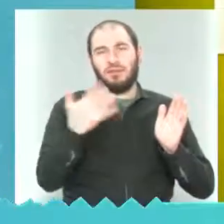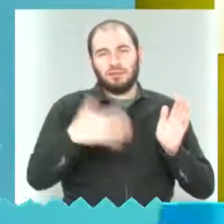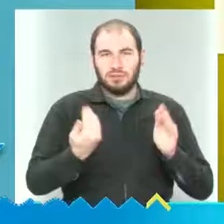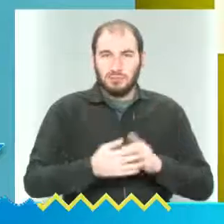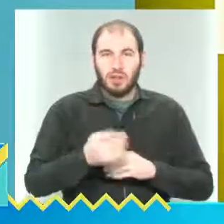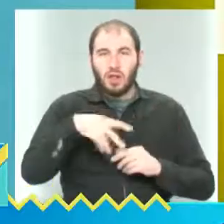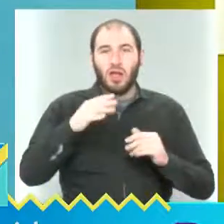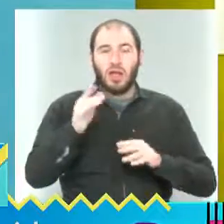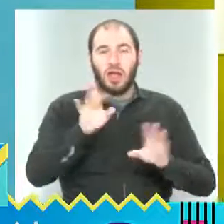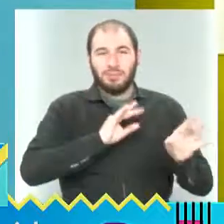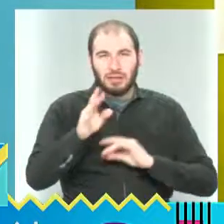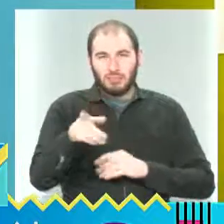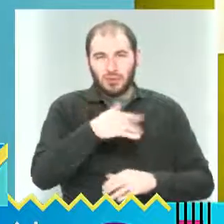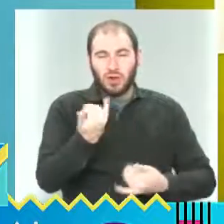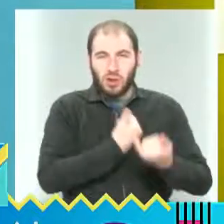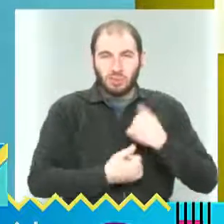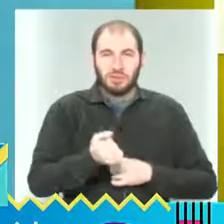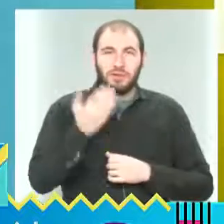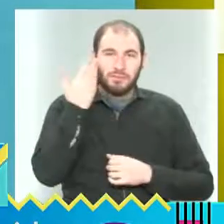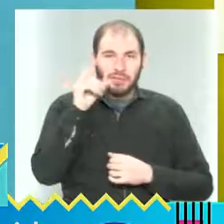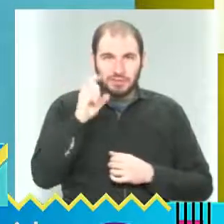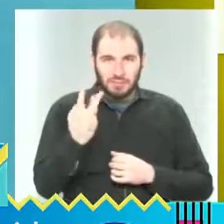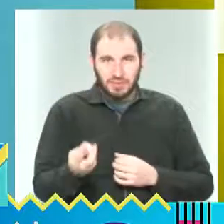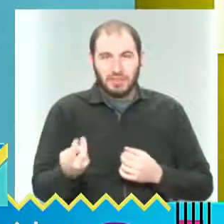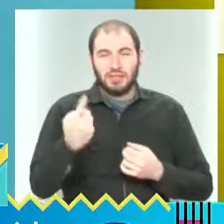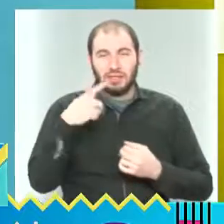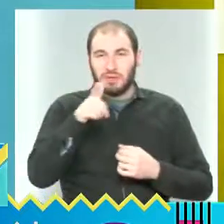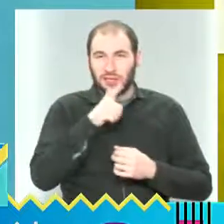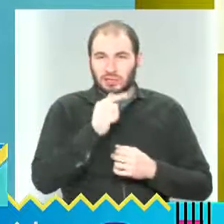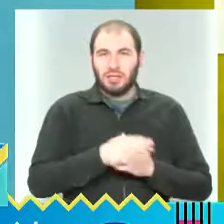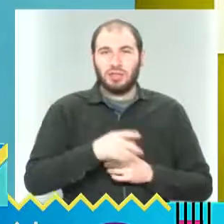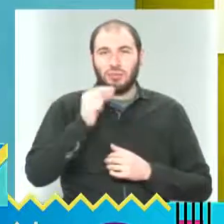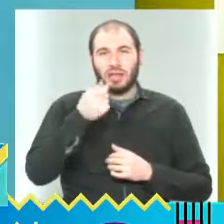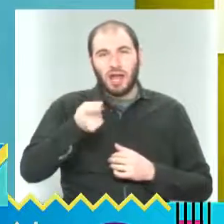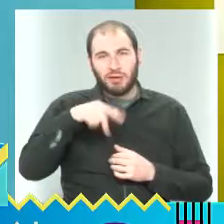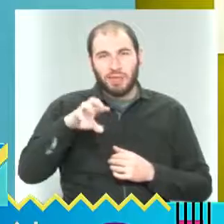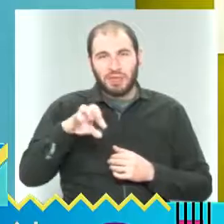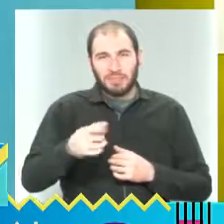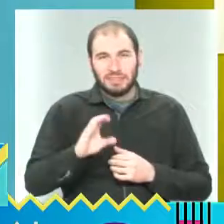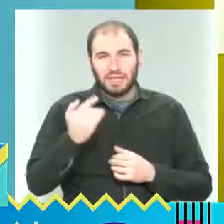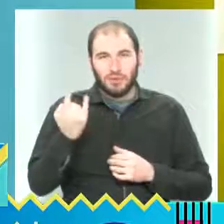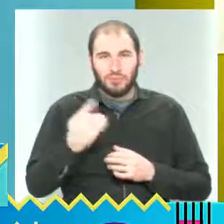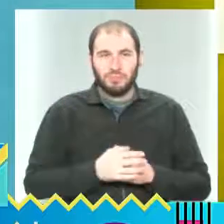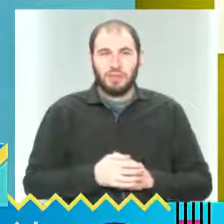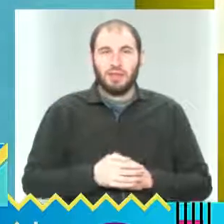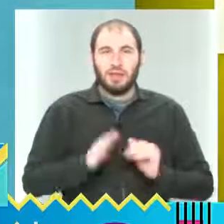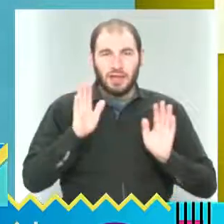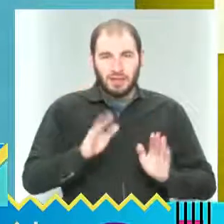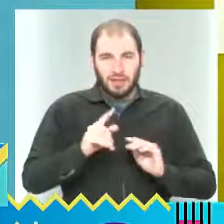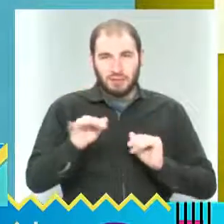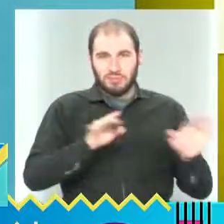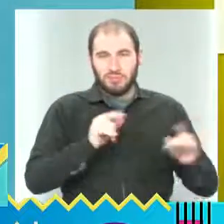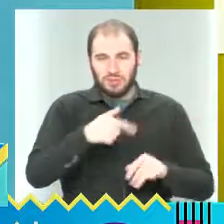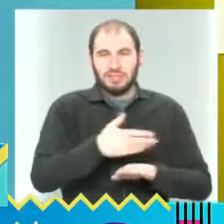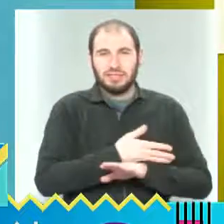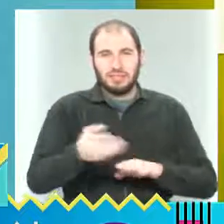los invitamos a que participen por nuestras redes sociales, estamos en Facebook y en Instagram como Distintos Parecidos y en Twitter como @dpCNLU. Quédense ahí, los invitamos